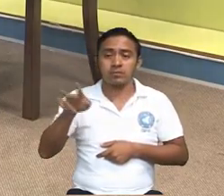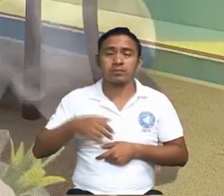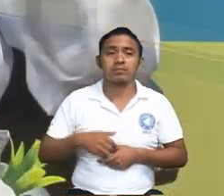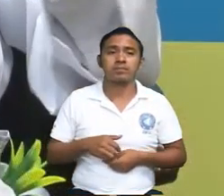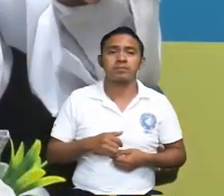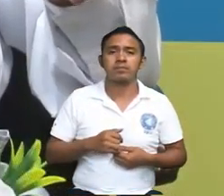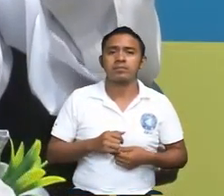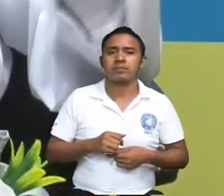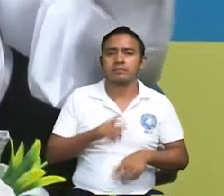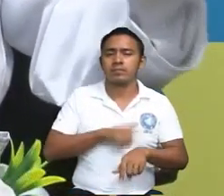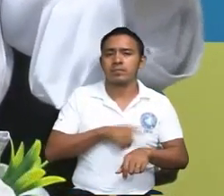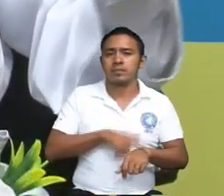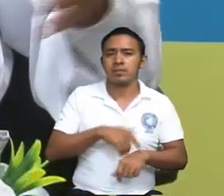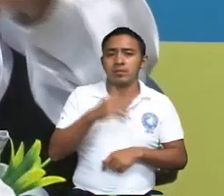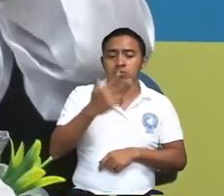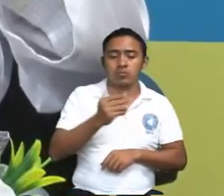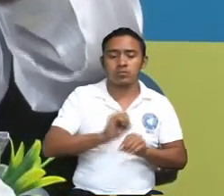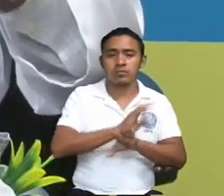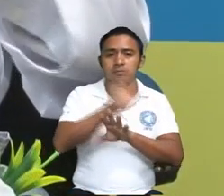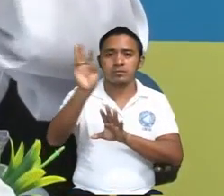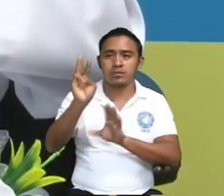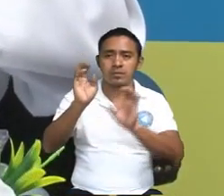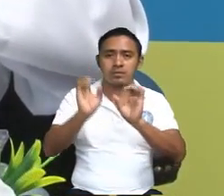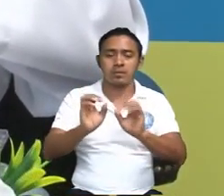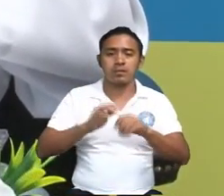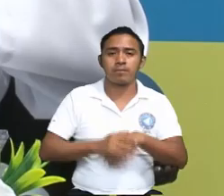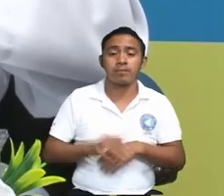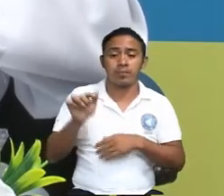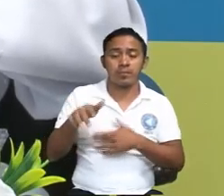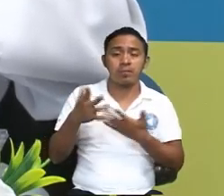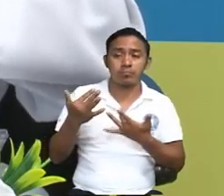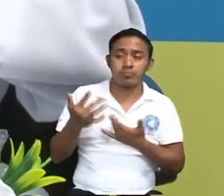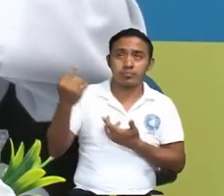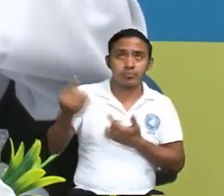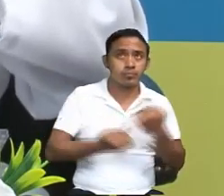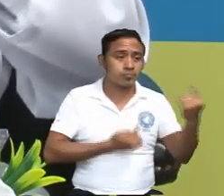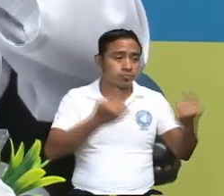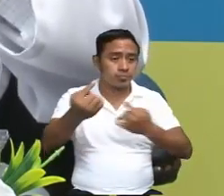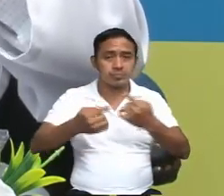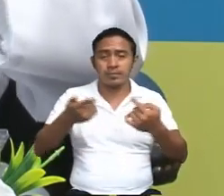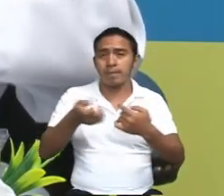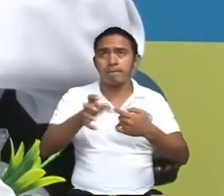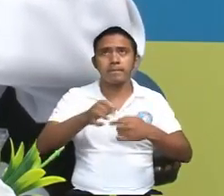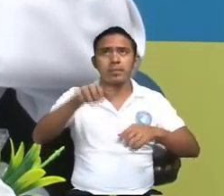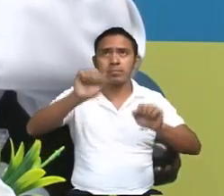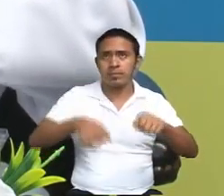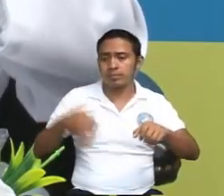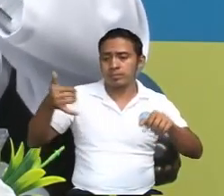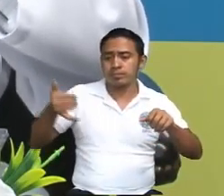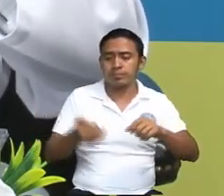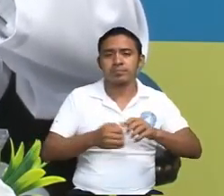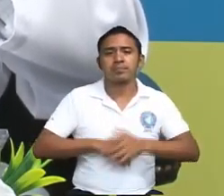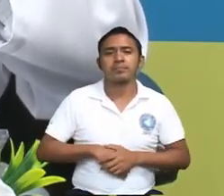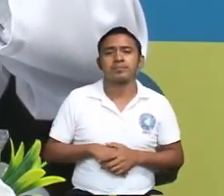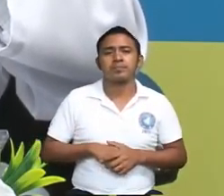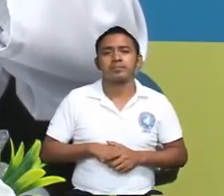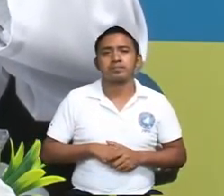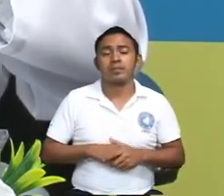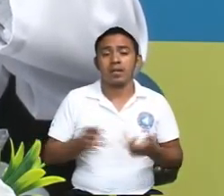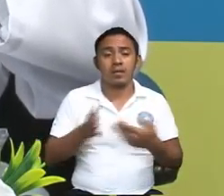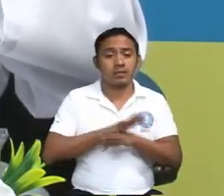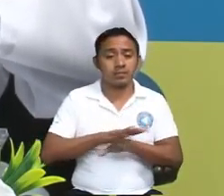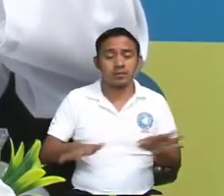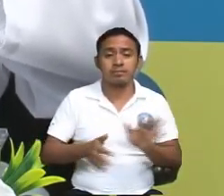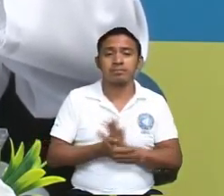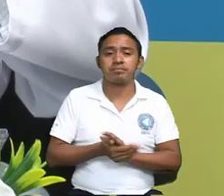qué 8 hora, de la qué mañana hora? A 3 de la tarde estamos con el puestecito ahí para que lleven al perrito y lo podamos vacunar. En caso que ya nosotros